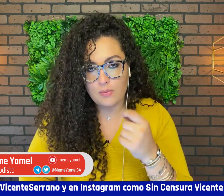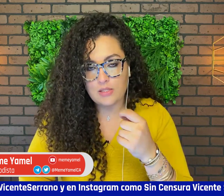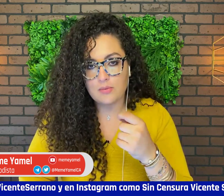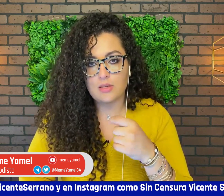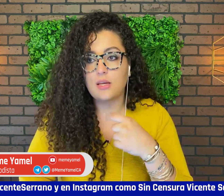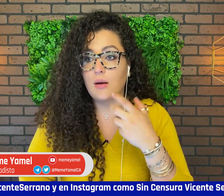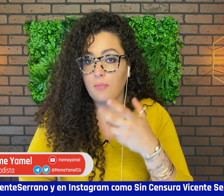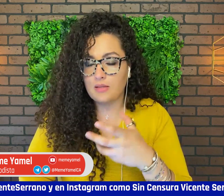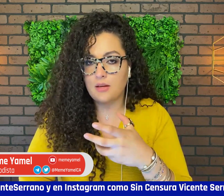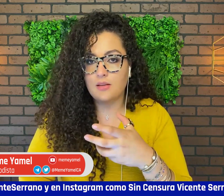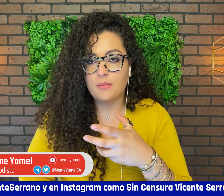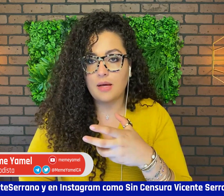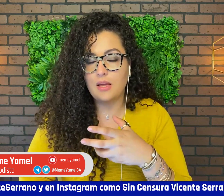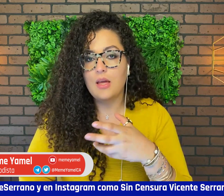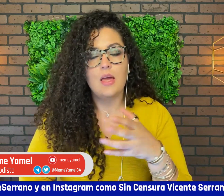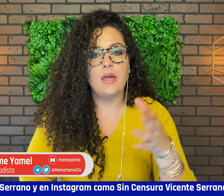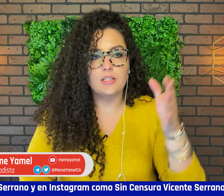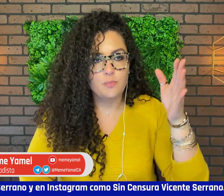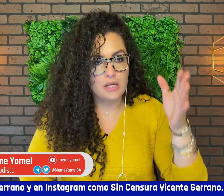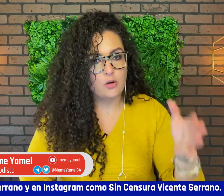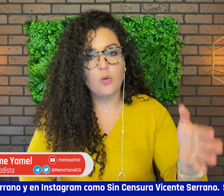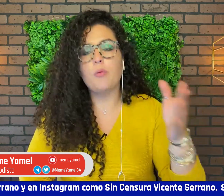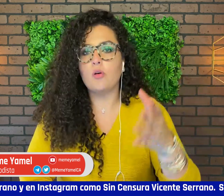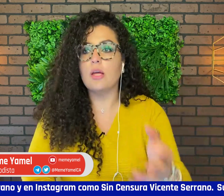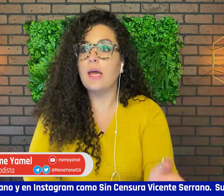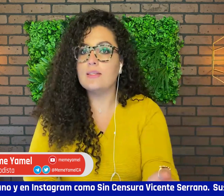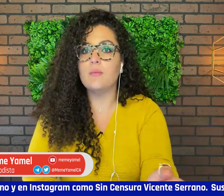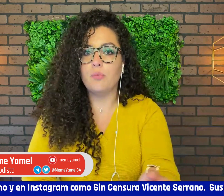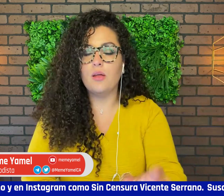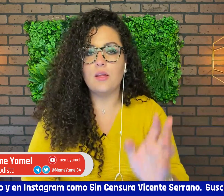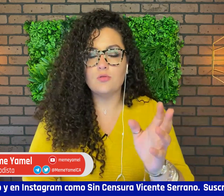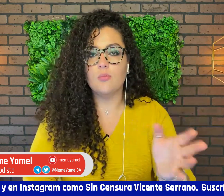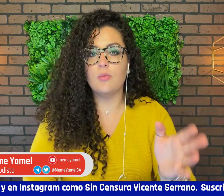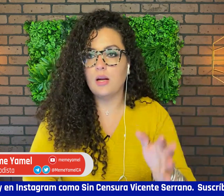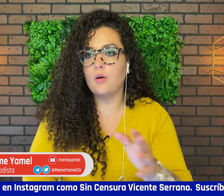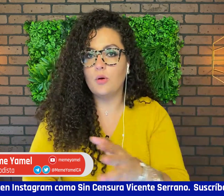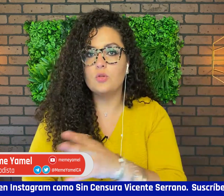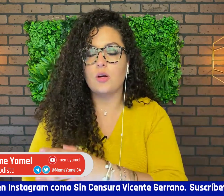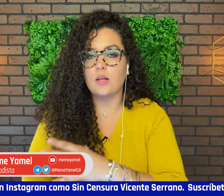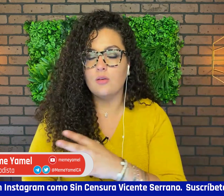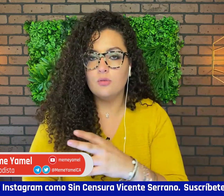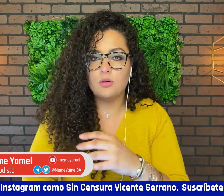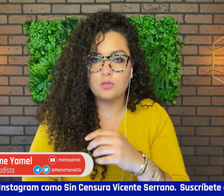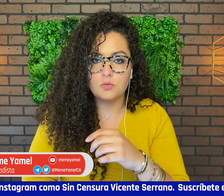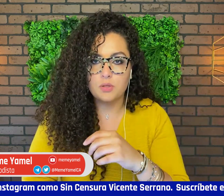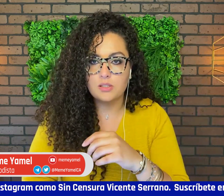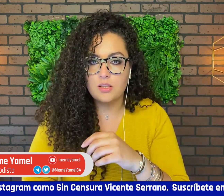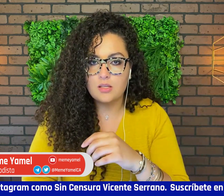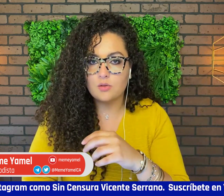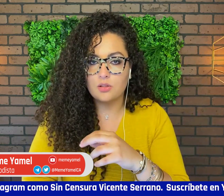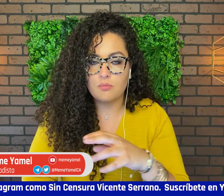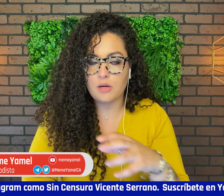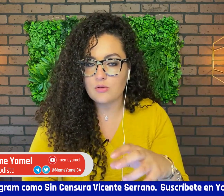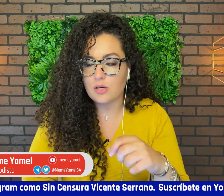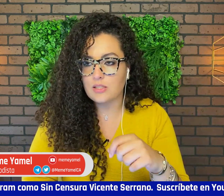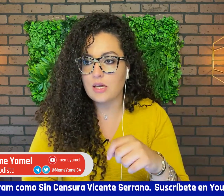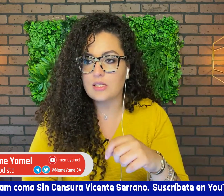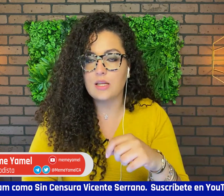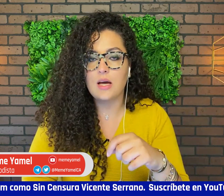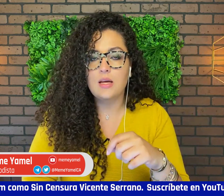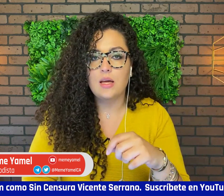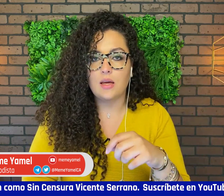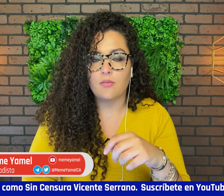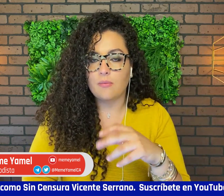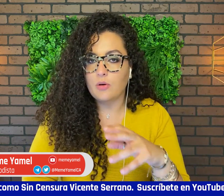va a visibilizar, va a hacer el debate. Explicó por qué se puede someter a juicio a cada uno de los expresidentes contemplados en esa